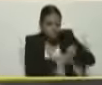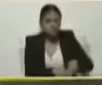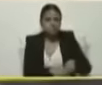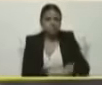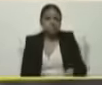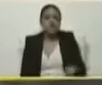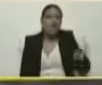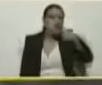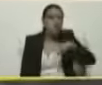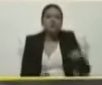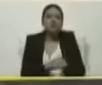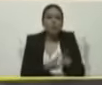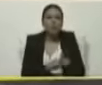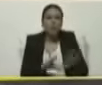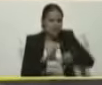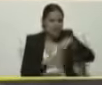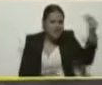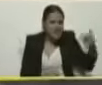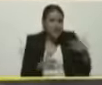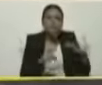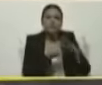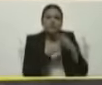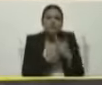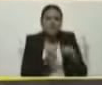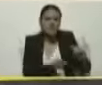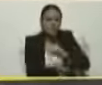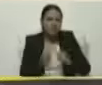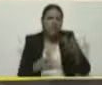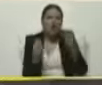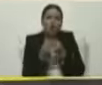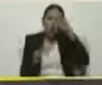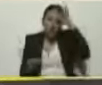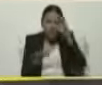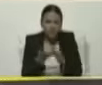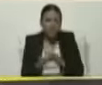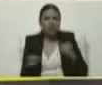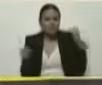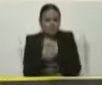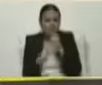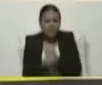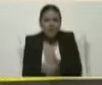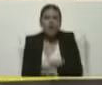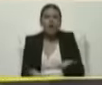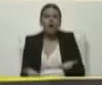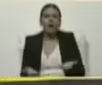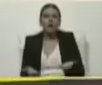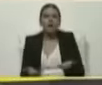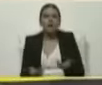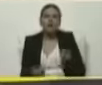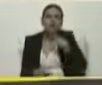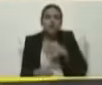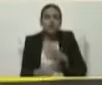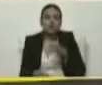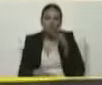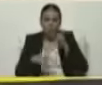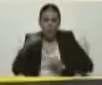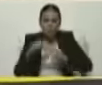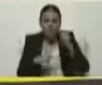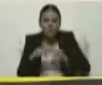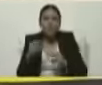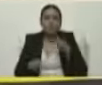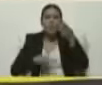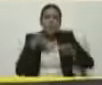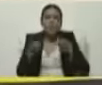Salimos de las peores, con fe, con perseverancia, y fuimos construyendo políticas